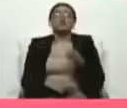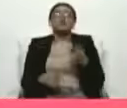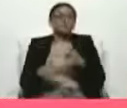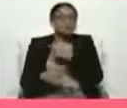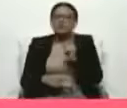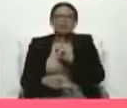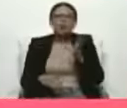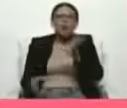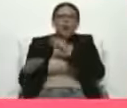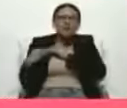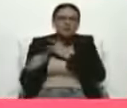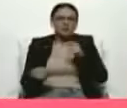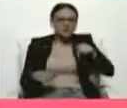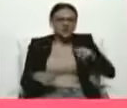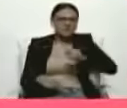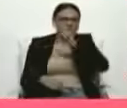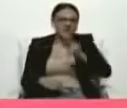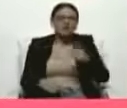no lo aceptan.